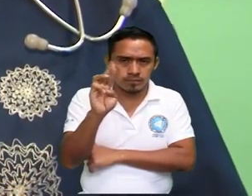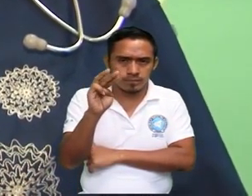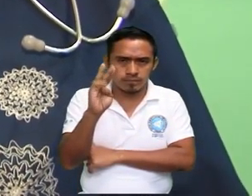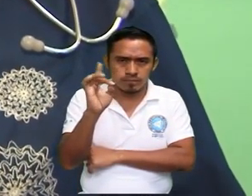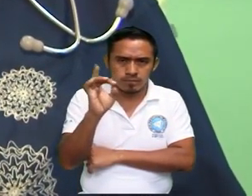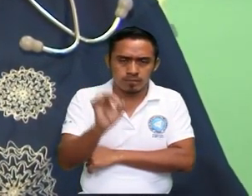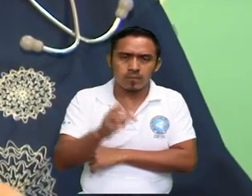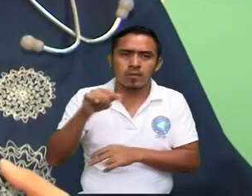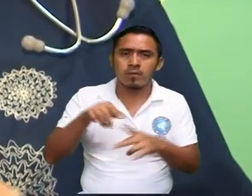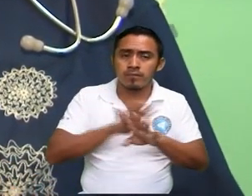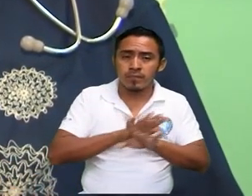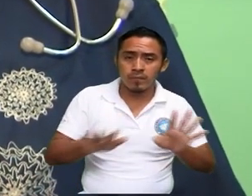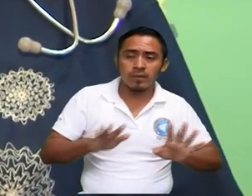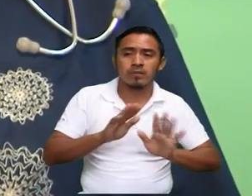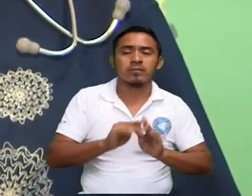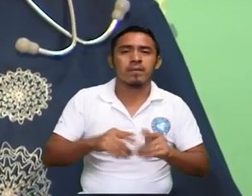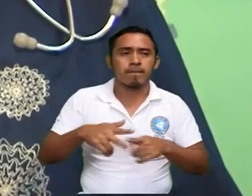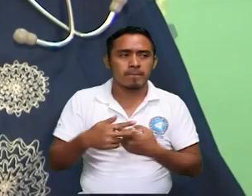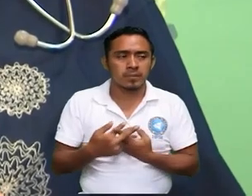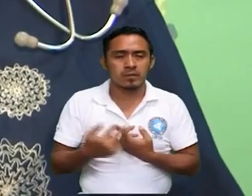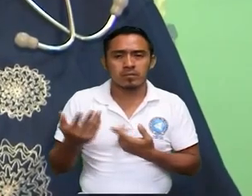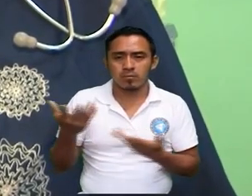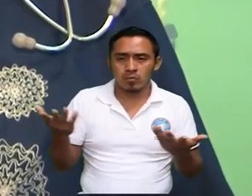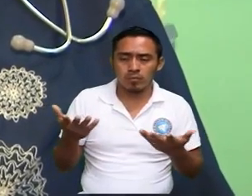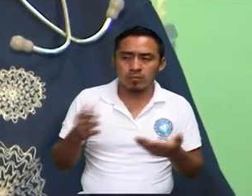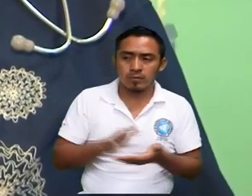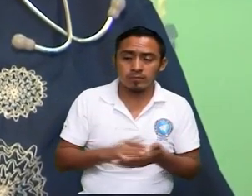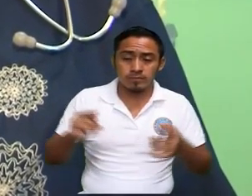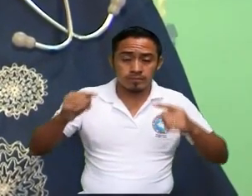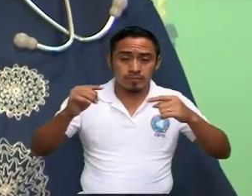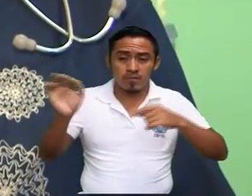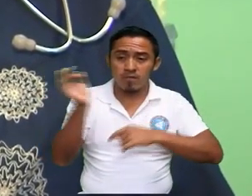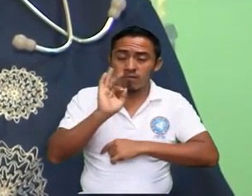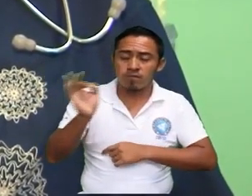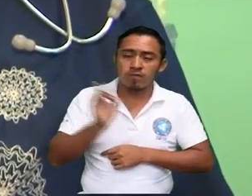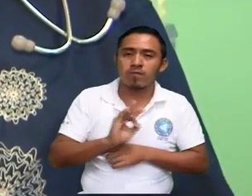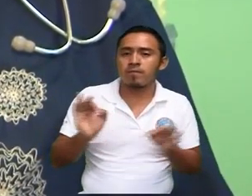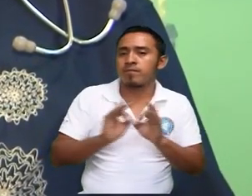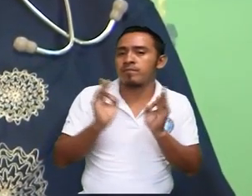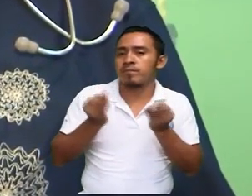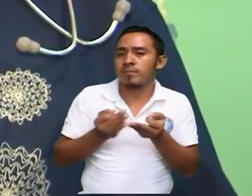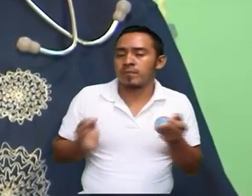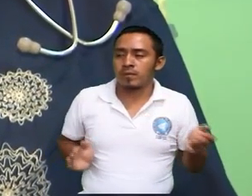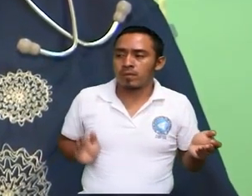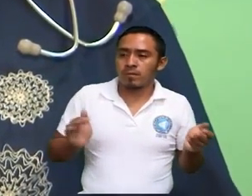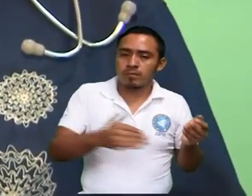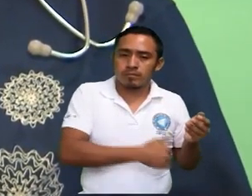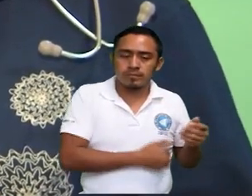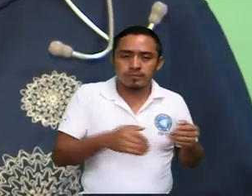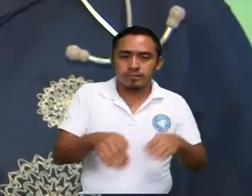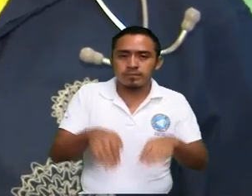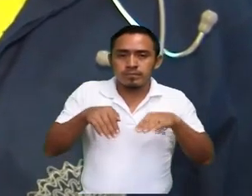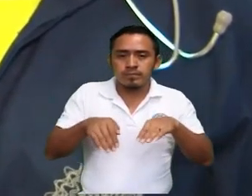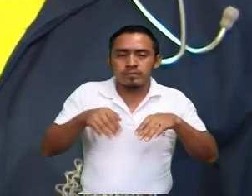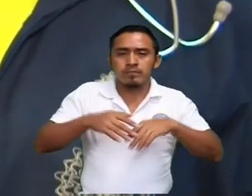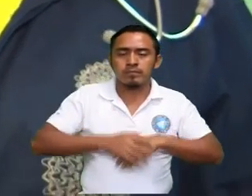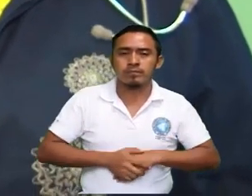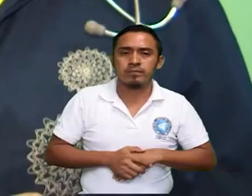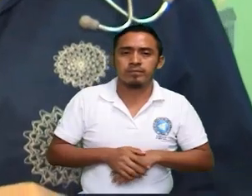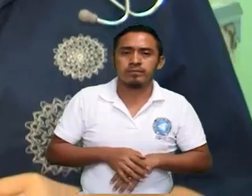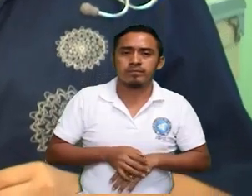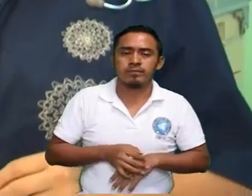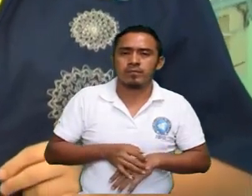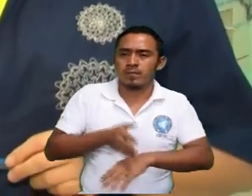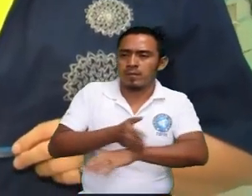y automáticamente a iniciar la metodología Familia Canguro. Ahora, me decía usted antes